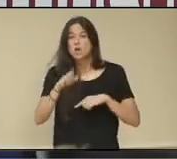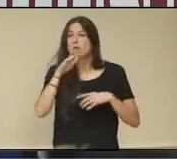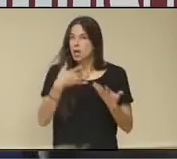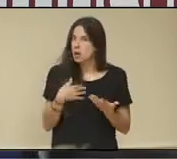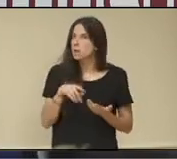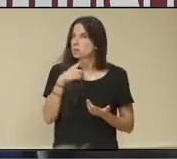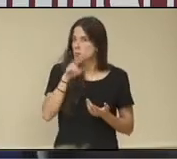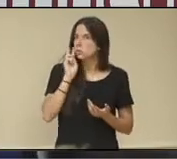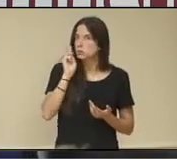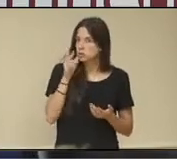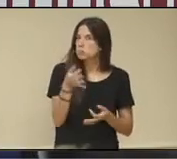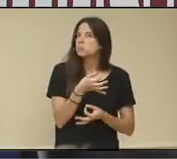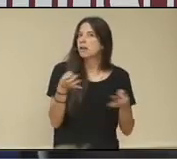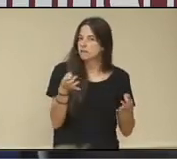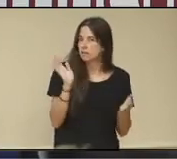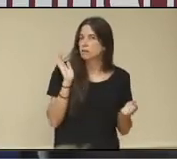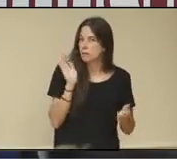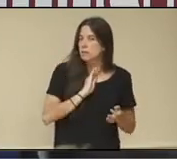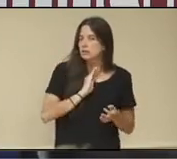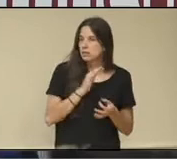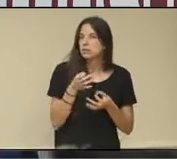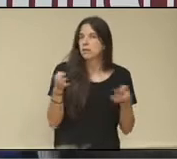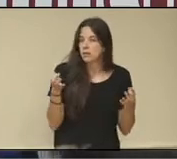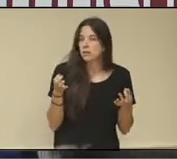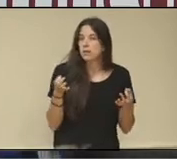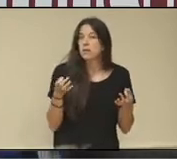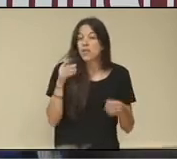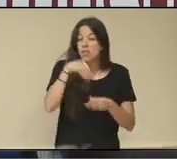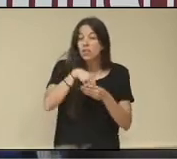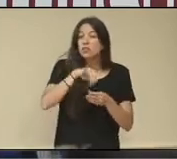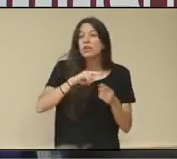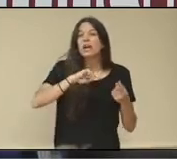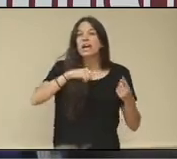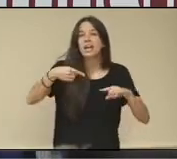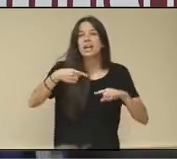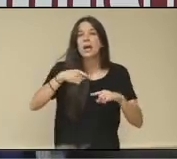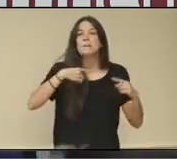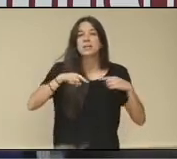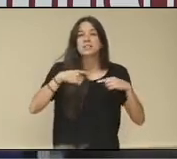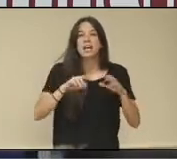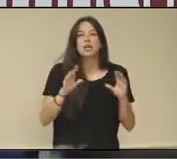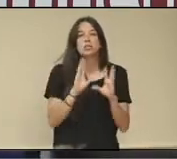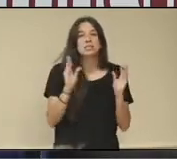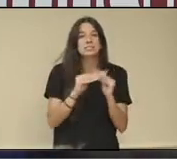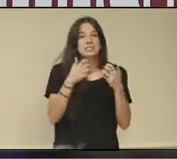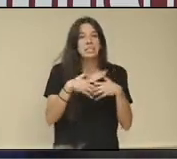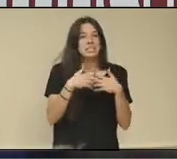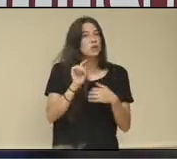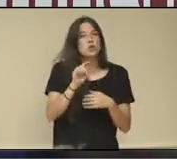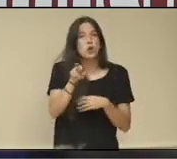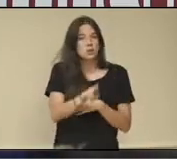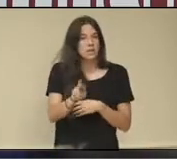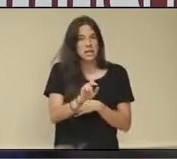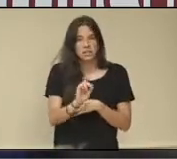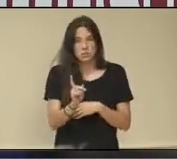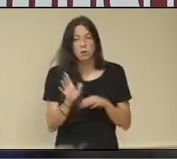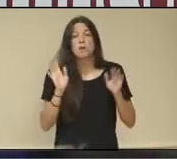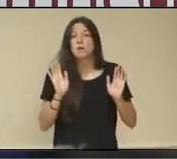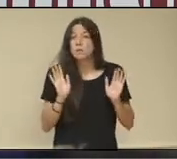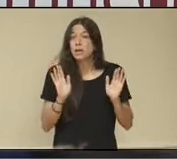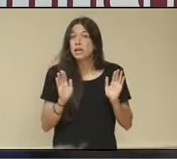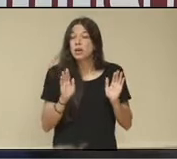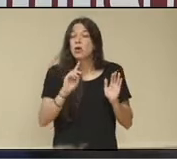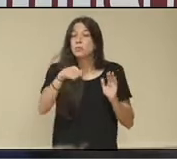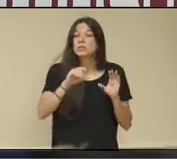demostrado ser, están hechas por un RNA mensajero sintético no replicativo. Sin embargo, hay una